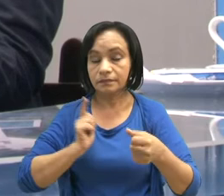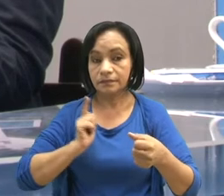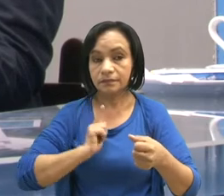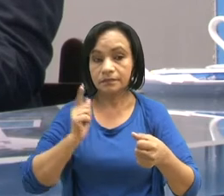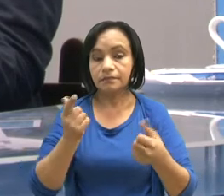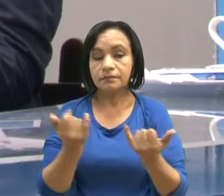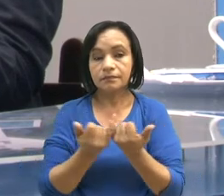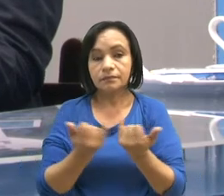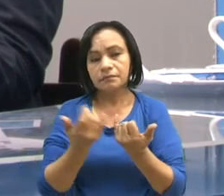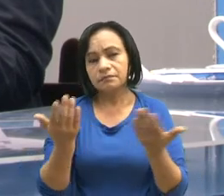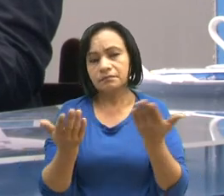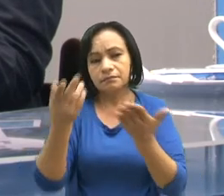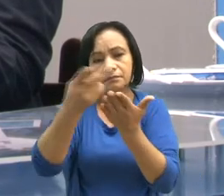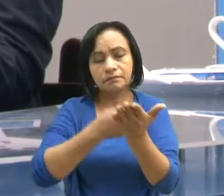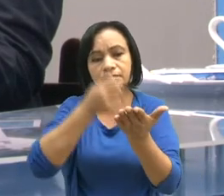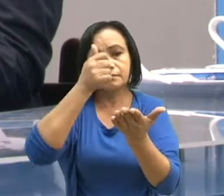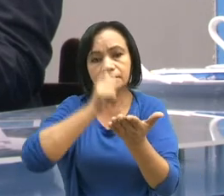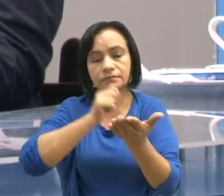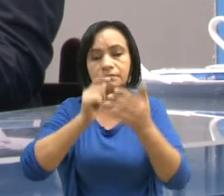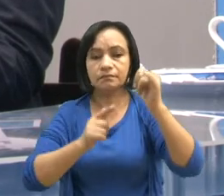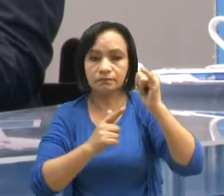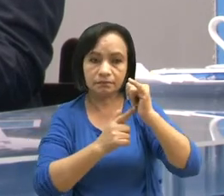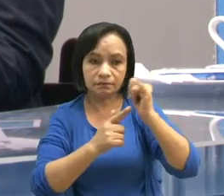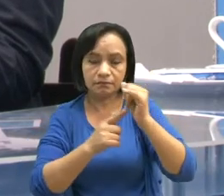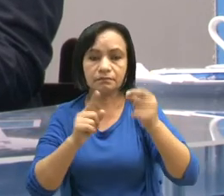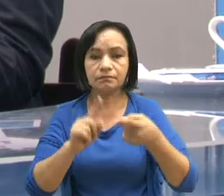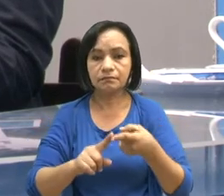dejar adjudicado al menos los proyectos de agua potable de Tipitapa,